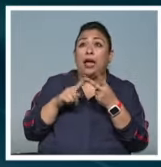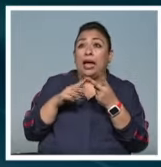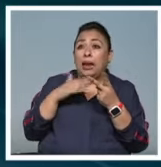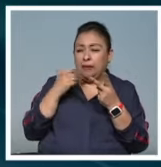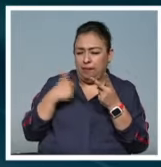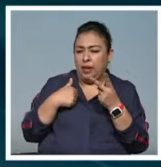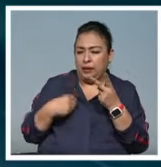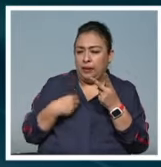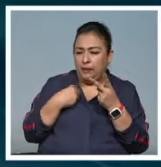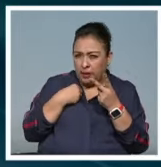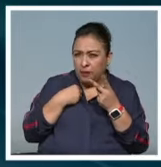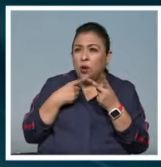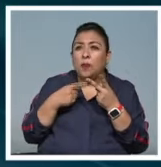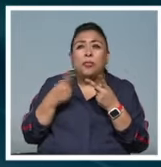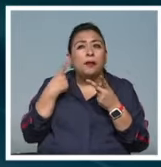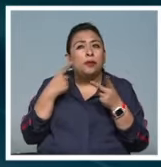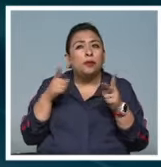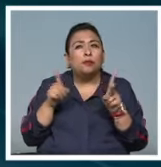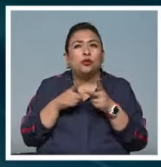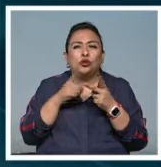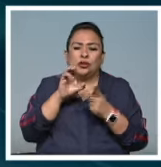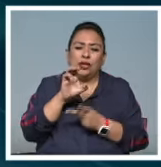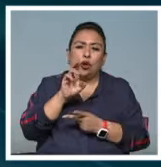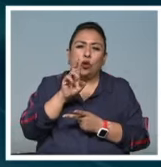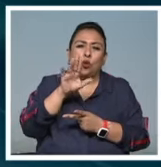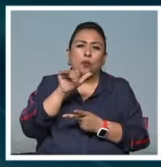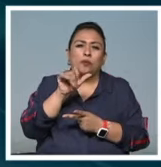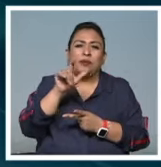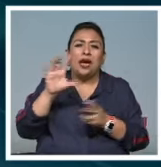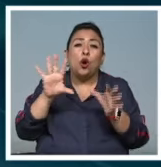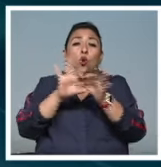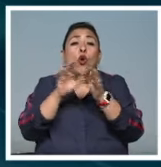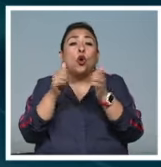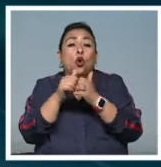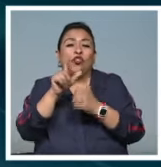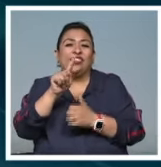yo vivo, se toca cumbia con tecno, ¿no? Entonces,